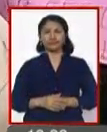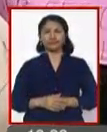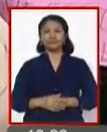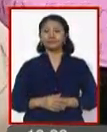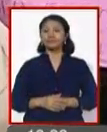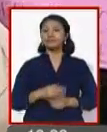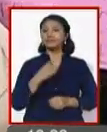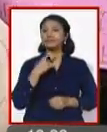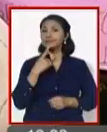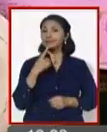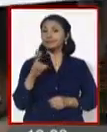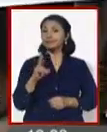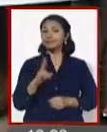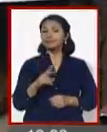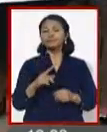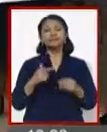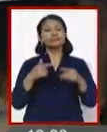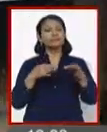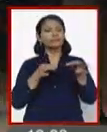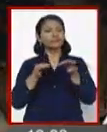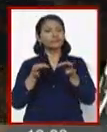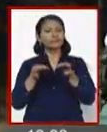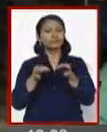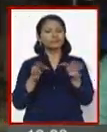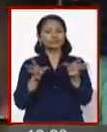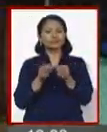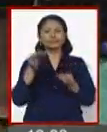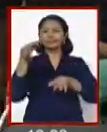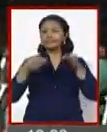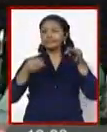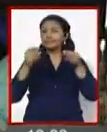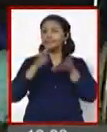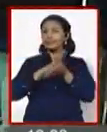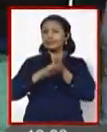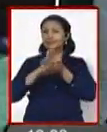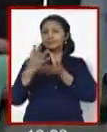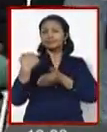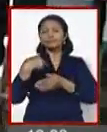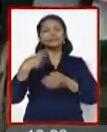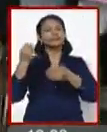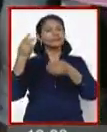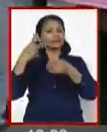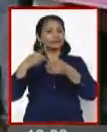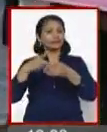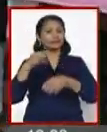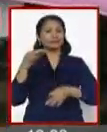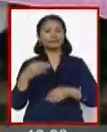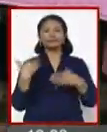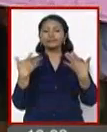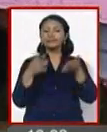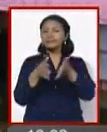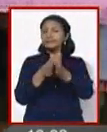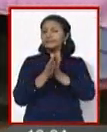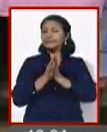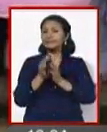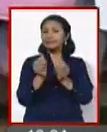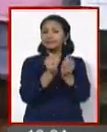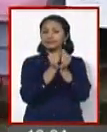supuestamente en aplicación de los postulados de la Cumbre de Justicia, nosotros hemos participado de la Cumbre de Justicia y hemos pedido que